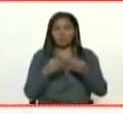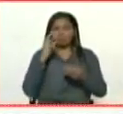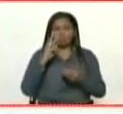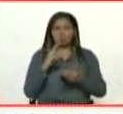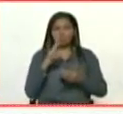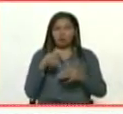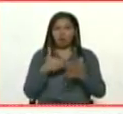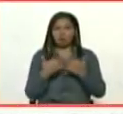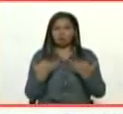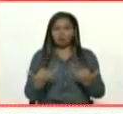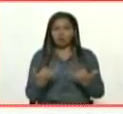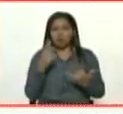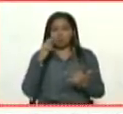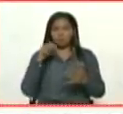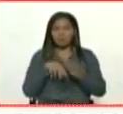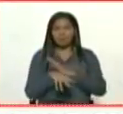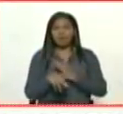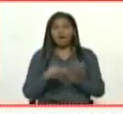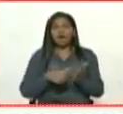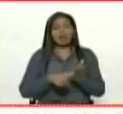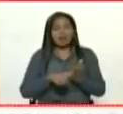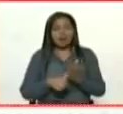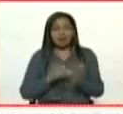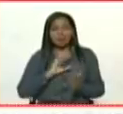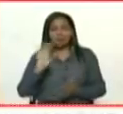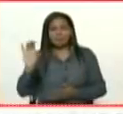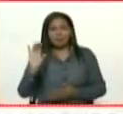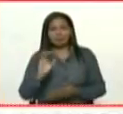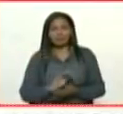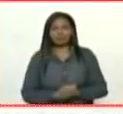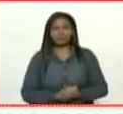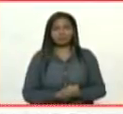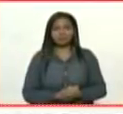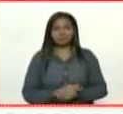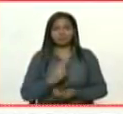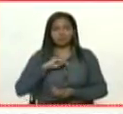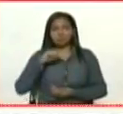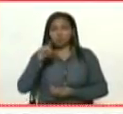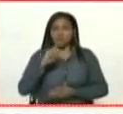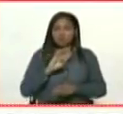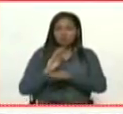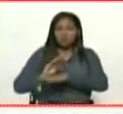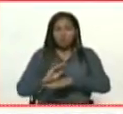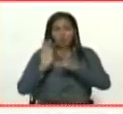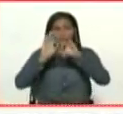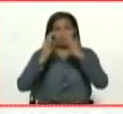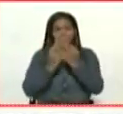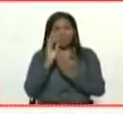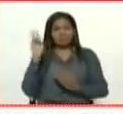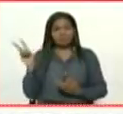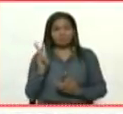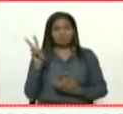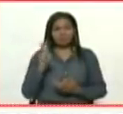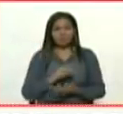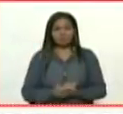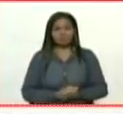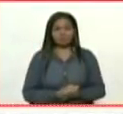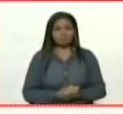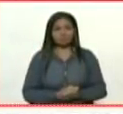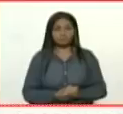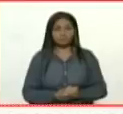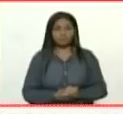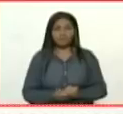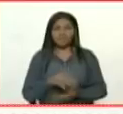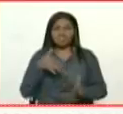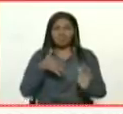esto? A través del carnet de la patria. Nosotros, ustedes saben, protegemos a la familia venezolana a través de